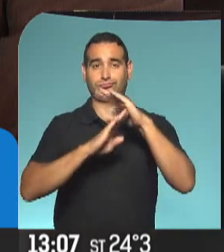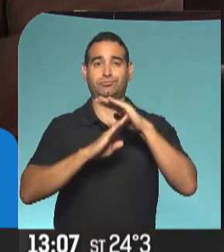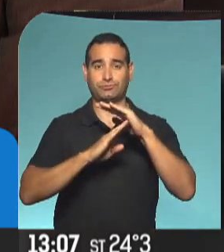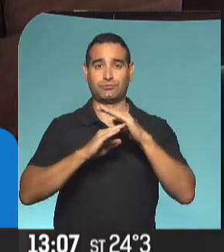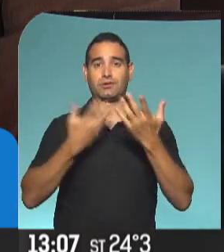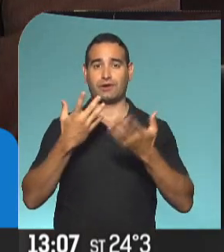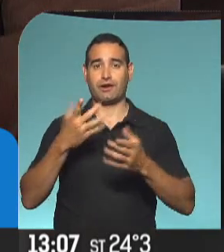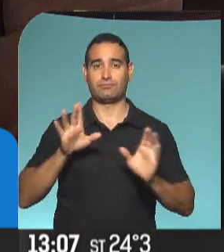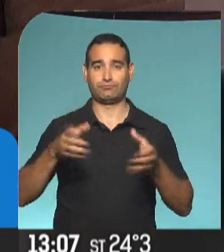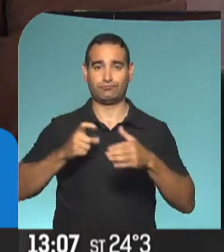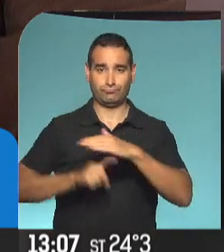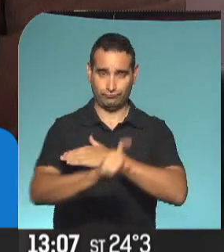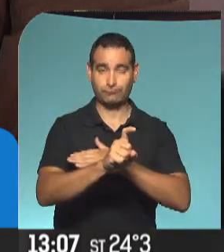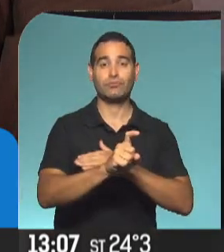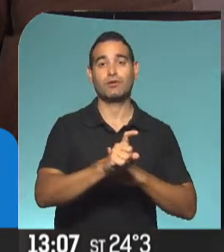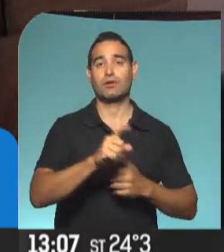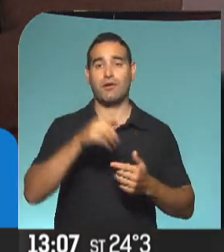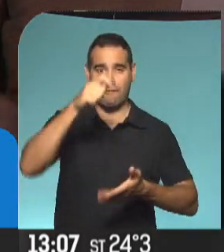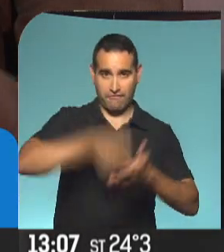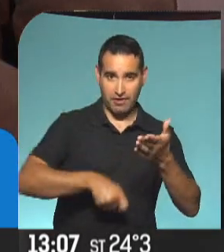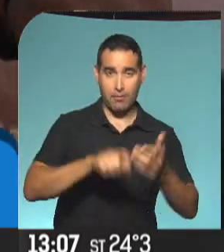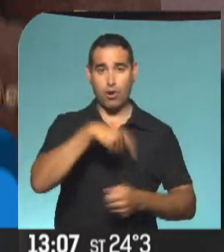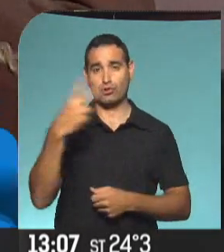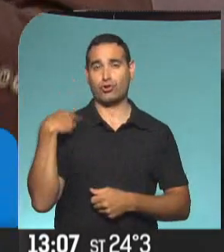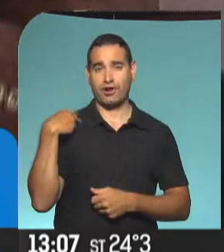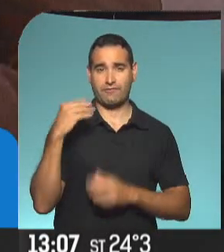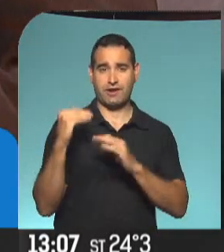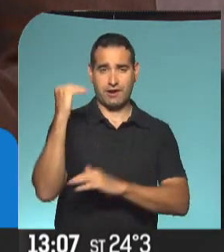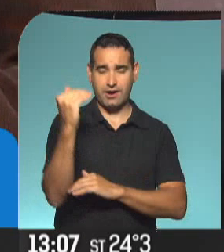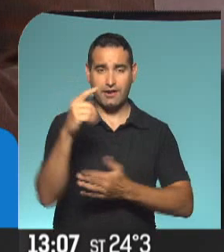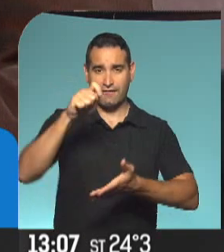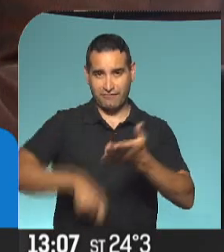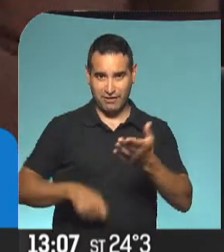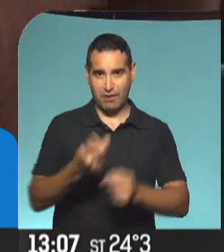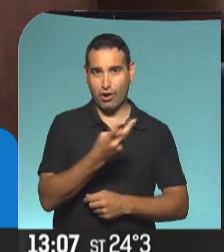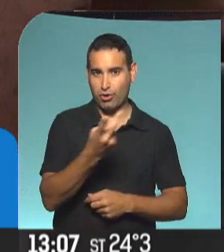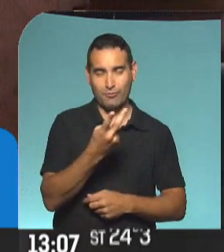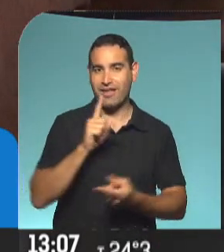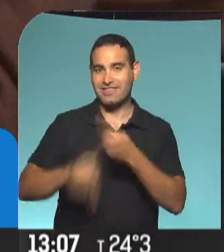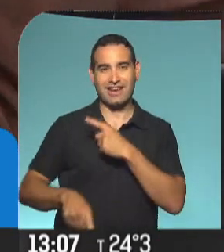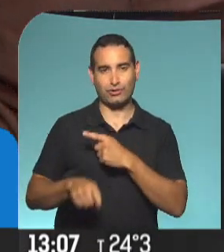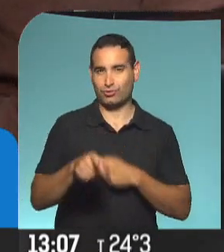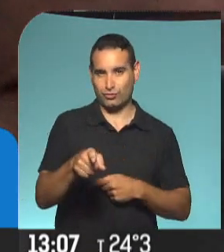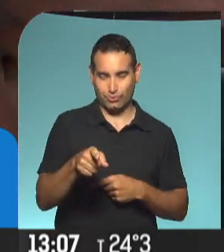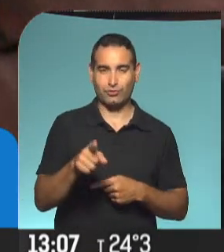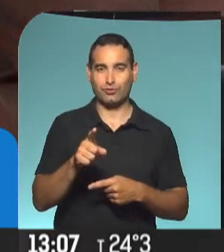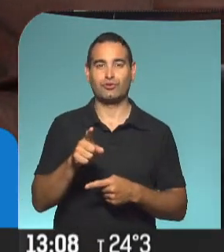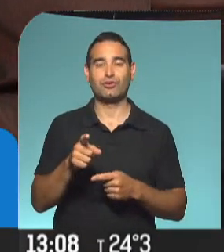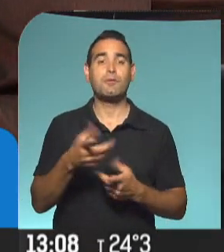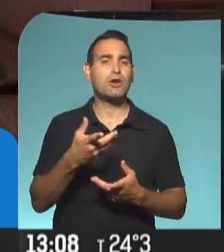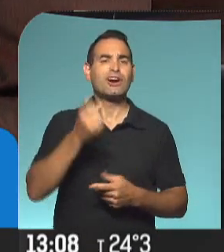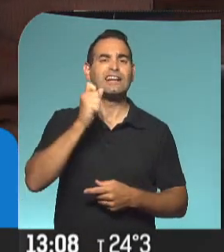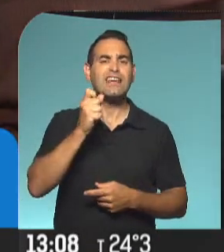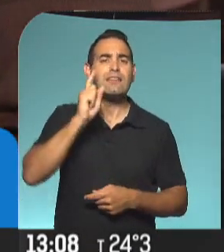que es el que firmó junto con su jefe de Estado Mayor y demás. ¿Por qué? Porque son los que están directamente relacionados. Pero, ¿quién ordenó